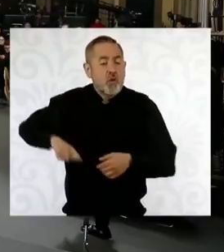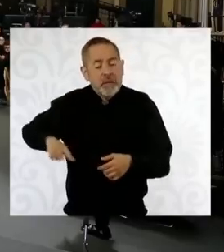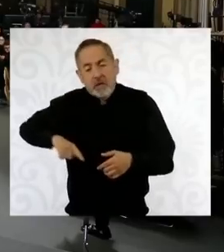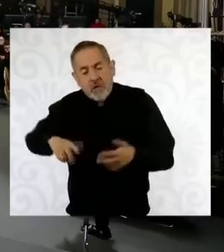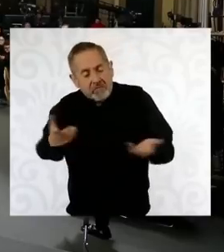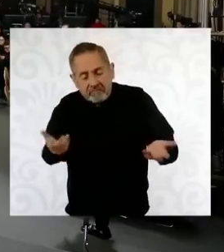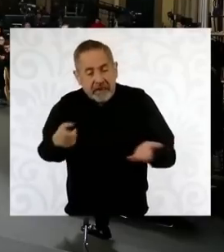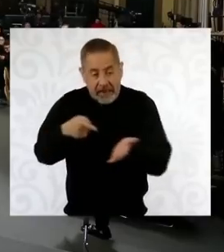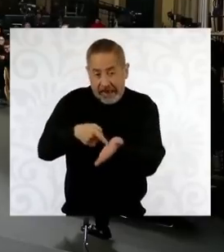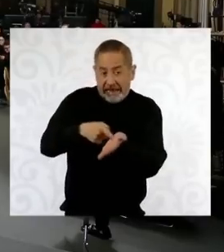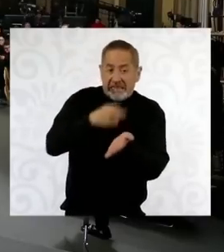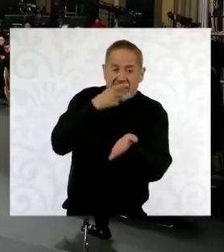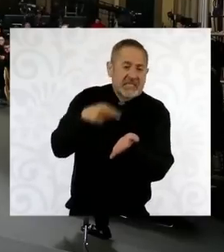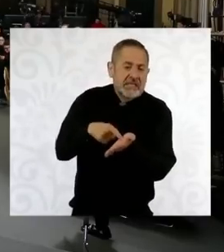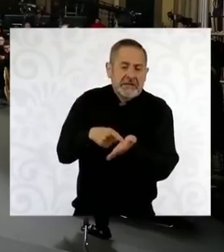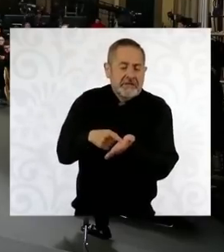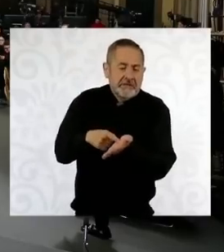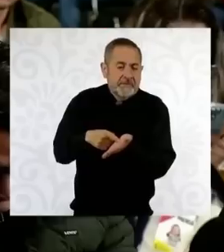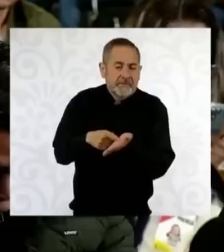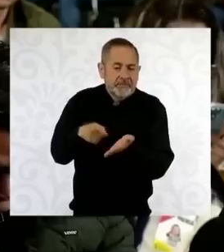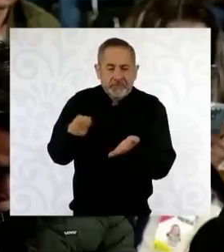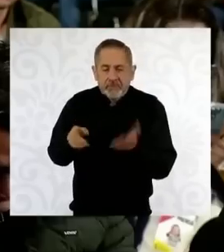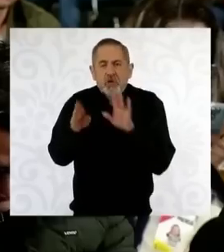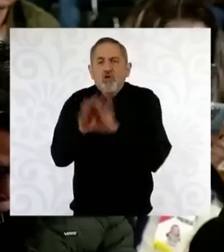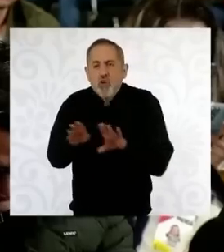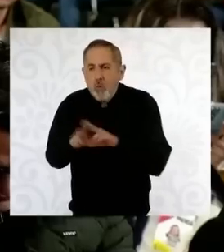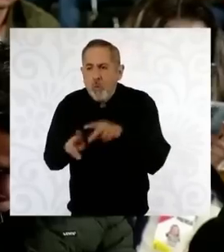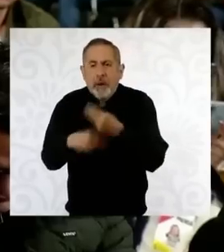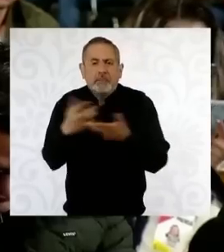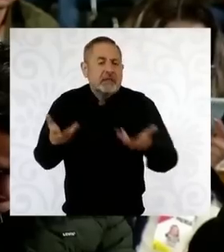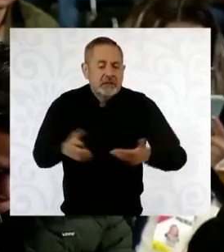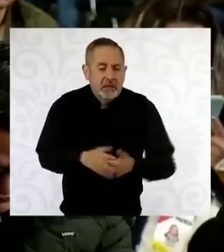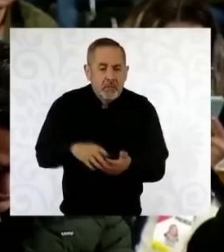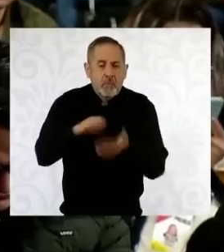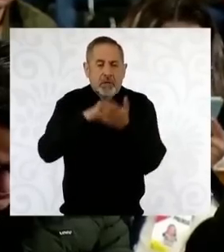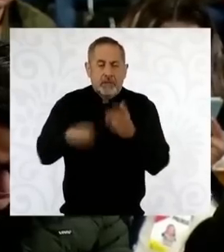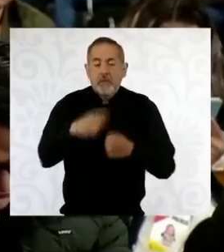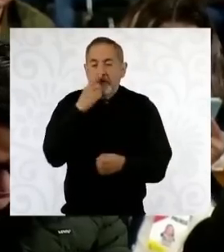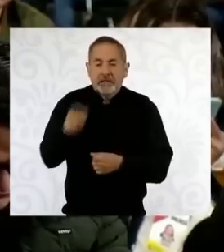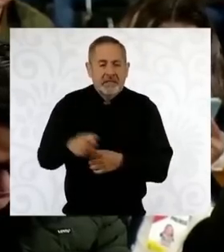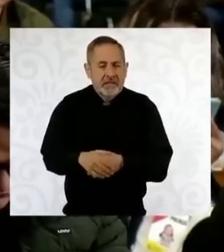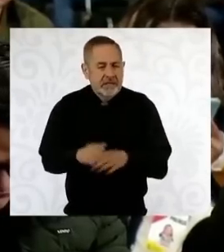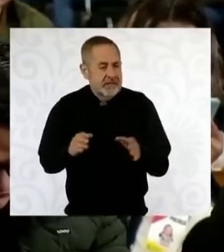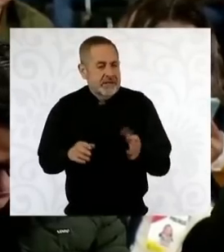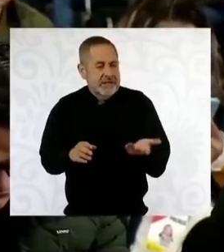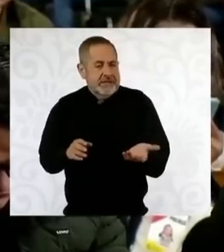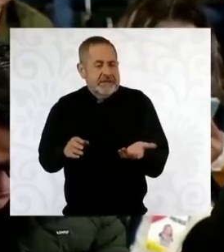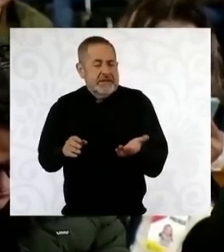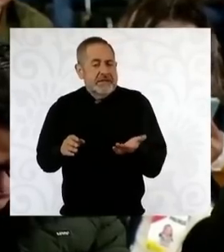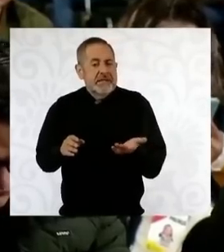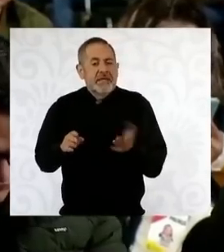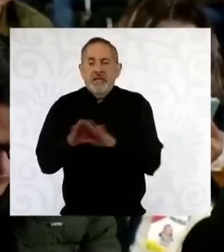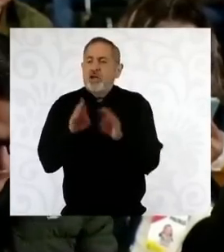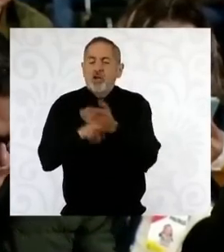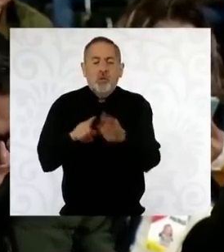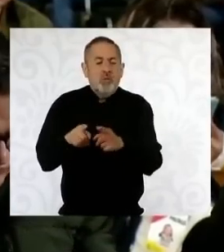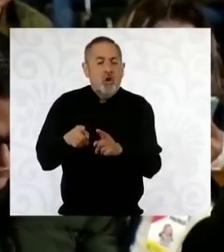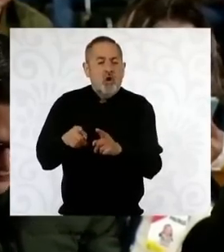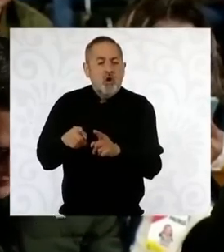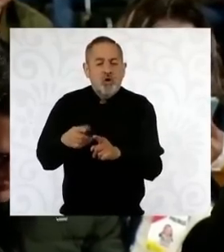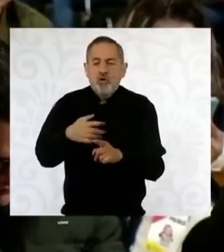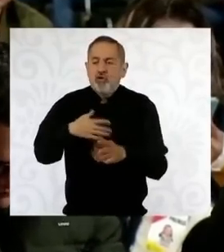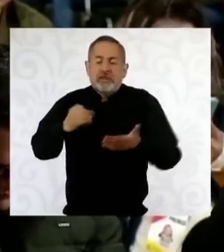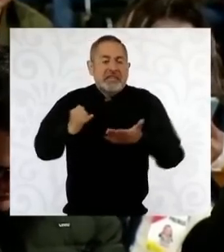lo que menciona es que es el cómo se hizo, ¿no? Por ejemplo, dicen la autocracia por este tema de querer acaparar